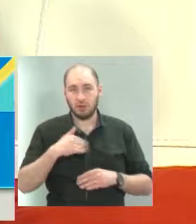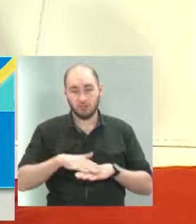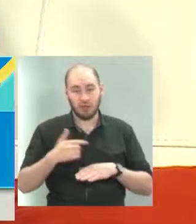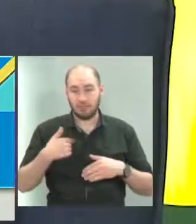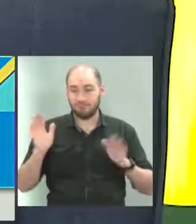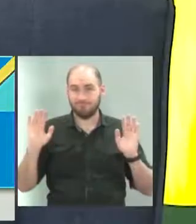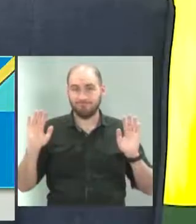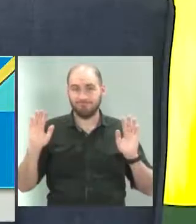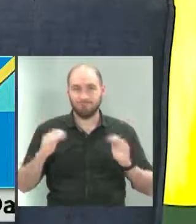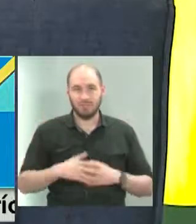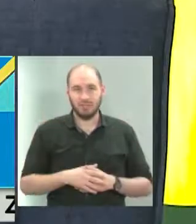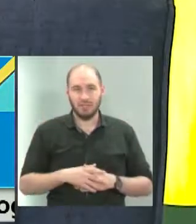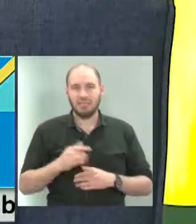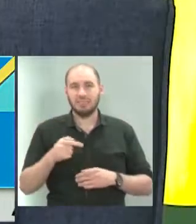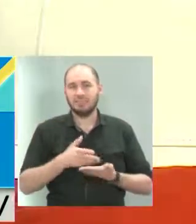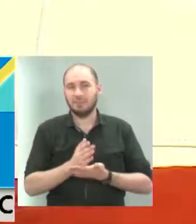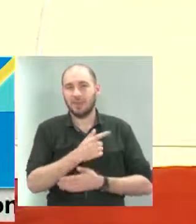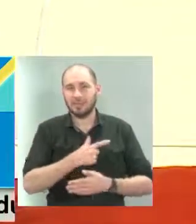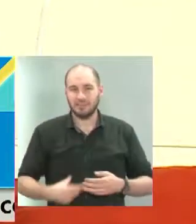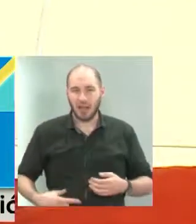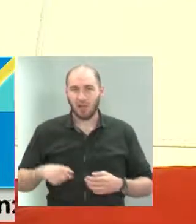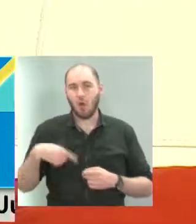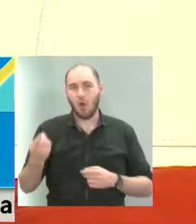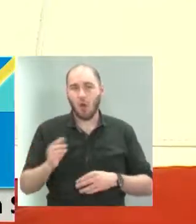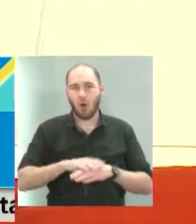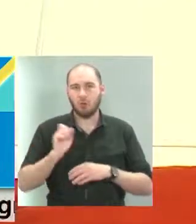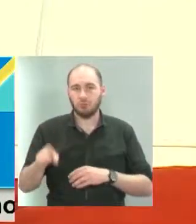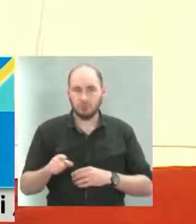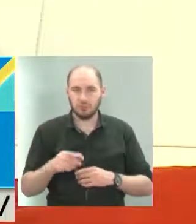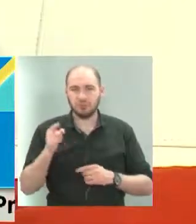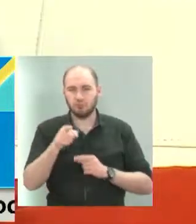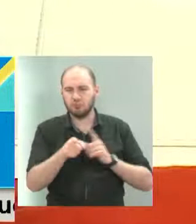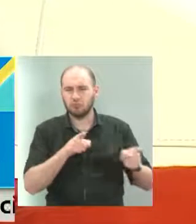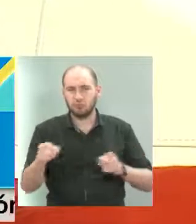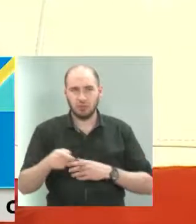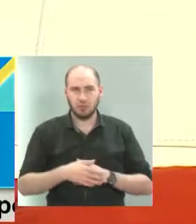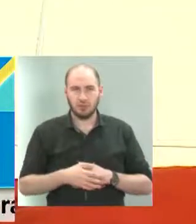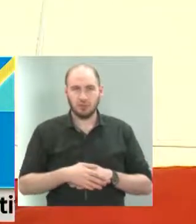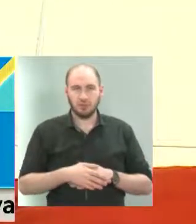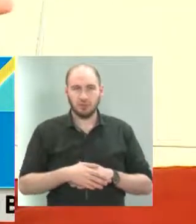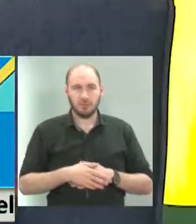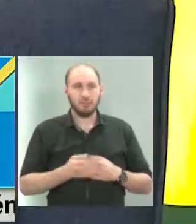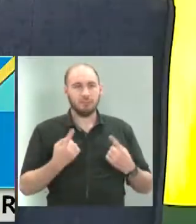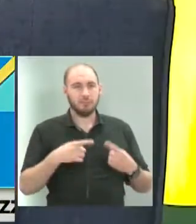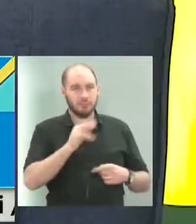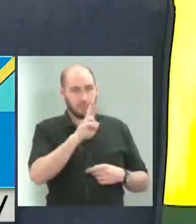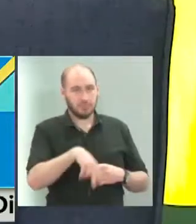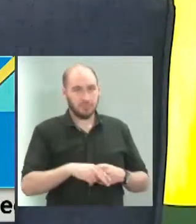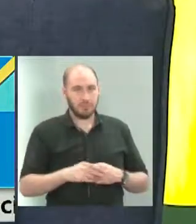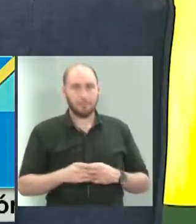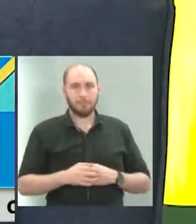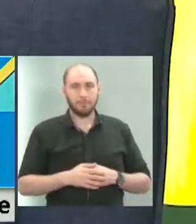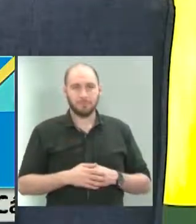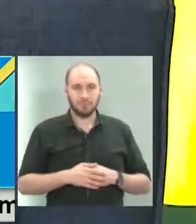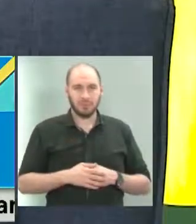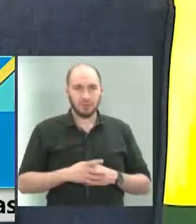nada. No, siempre el Estado, siempre el otro, siempre es aquel. Pero sabes que Adrián, tenés razón. Pero ahí no, es donde